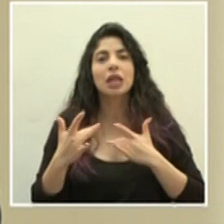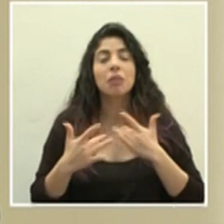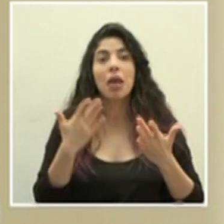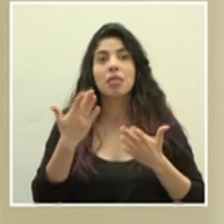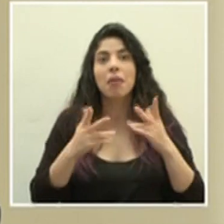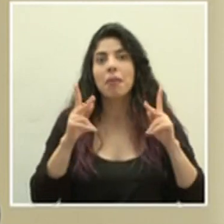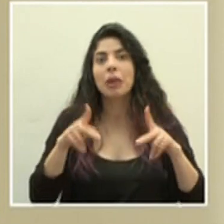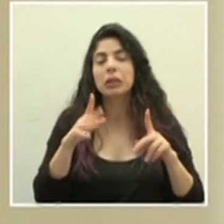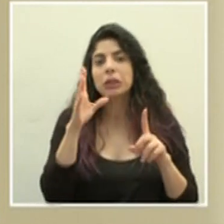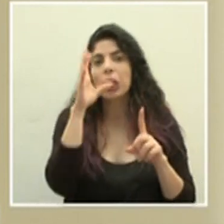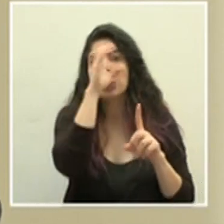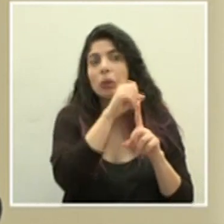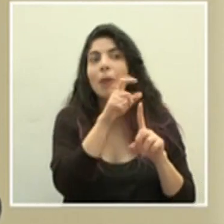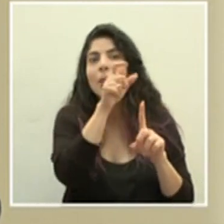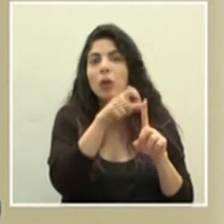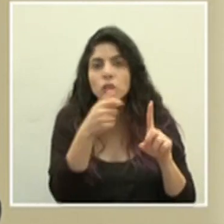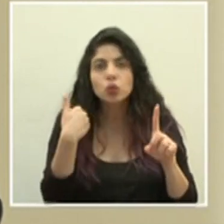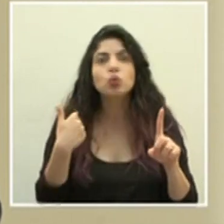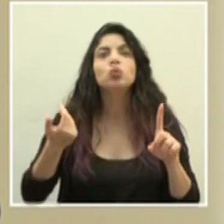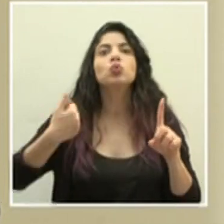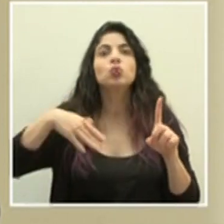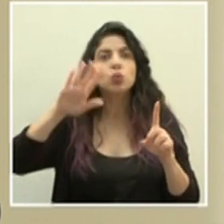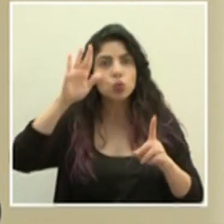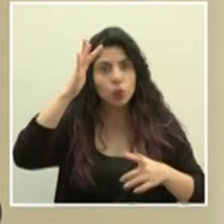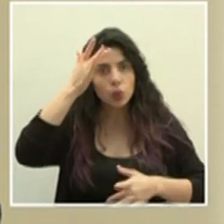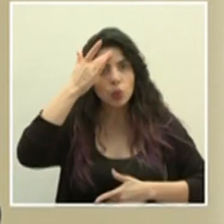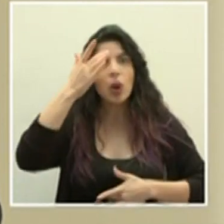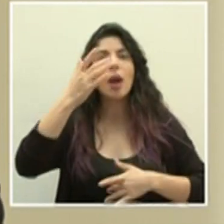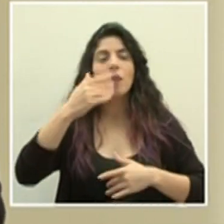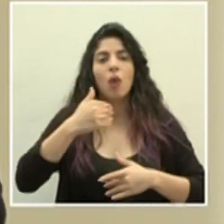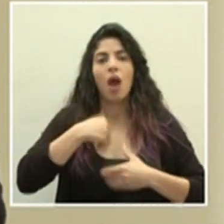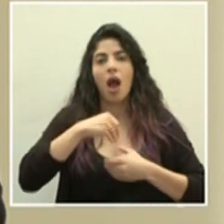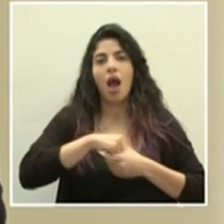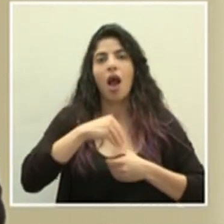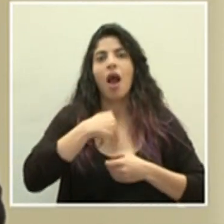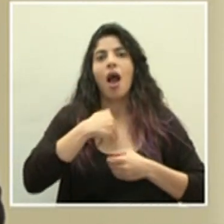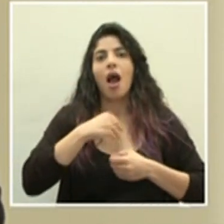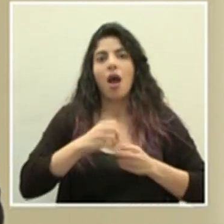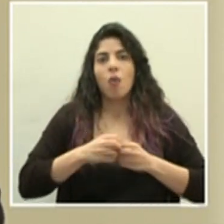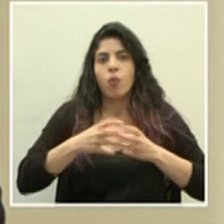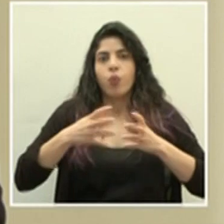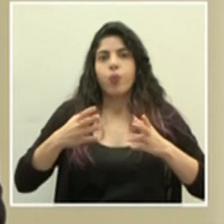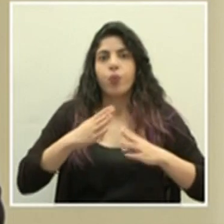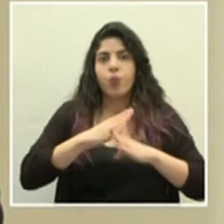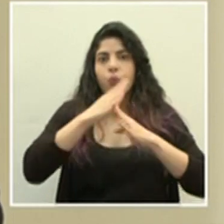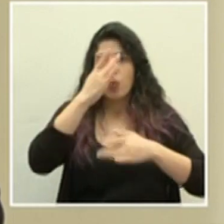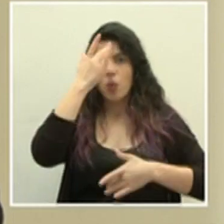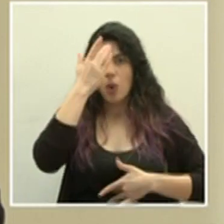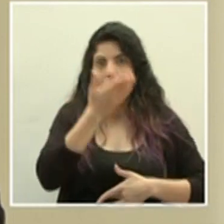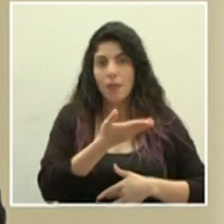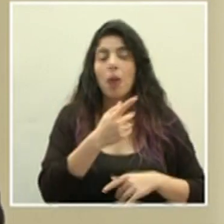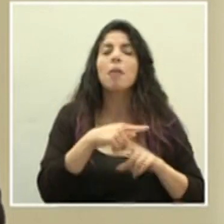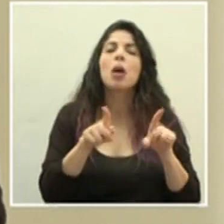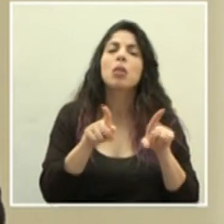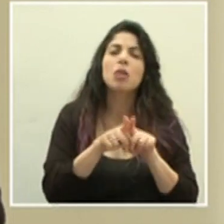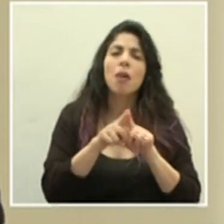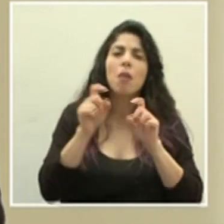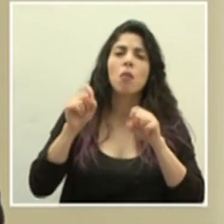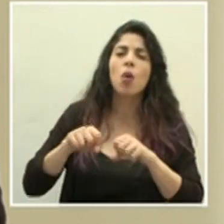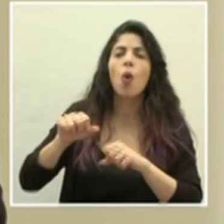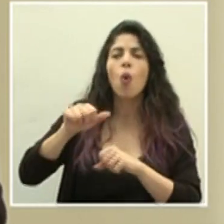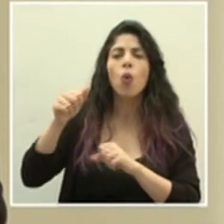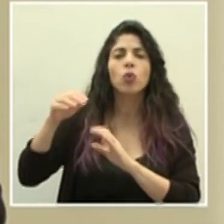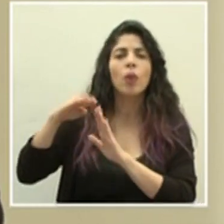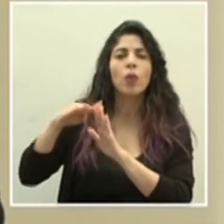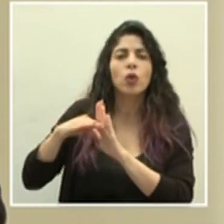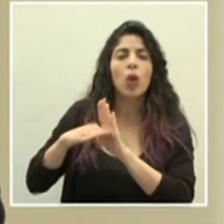no se detectaron, pero que sí estuvieron expuestas y levantaron anticuerpos, pero también se puede eventualmente usar para ciertos protocolos, sobre todo